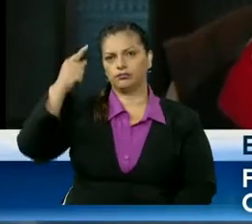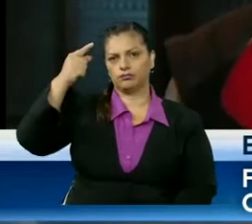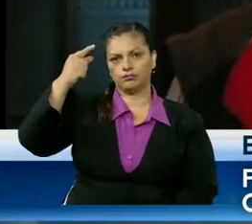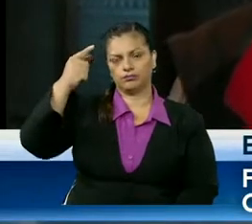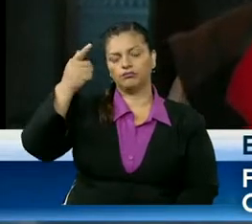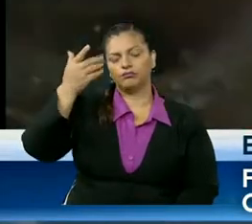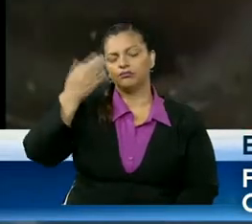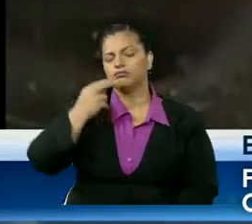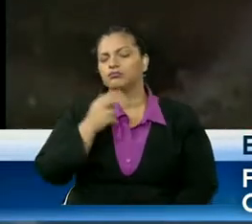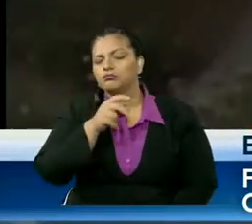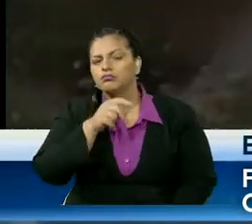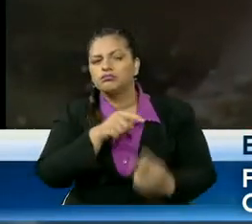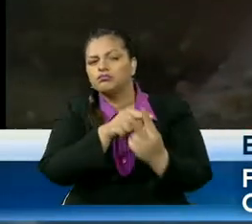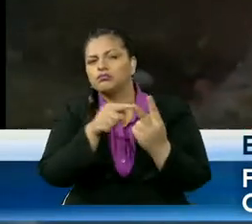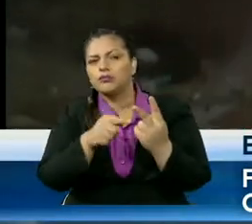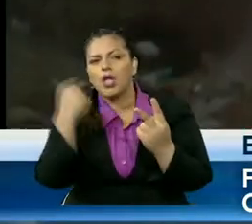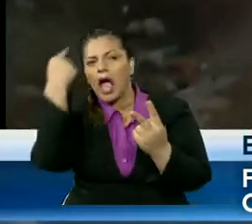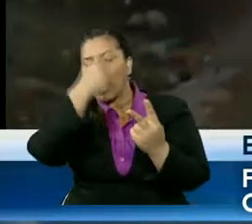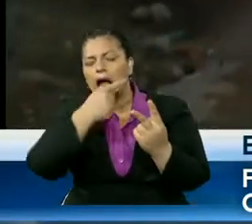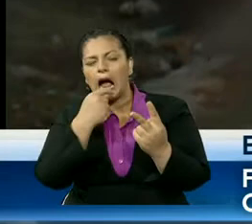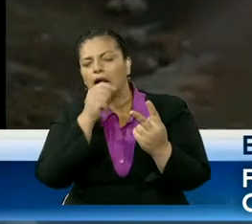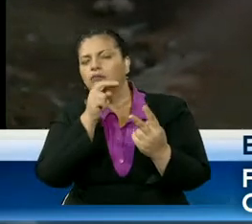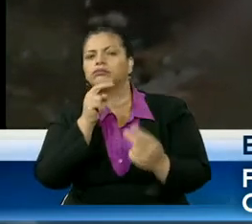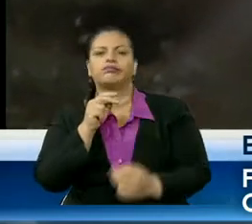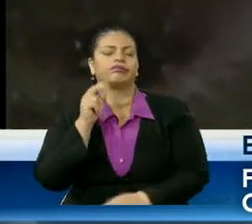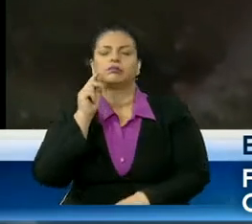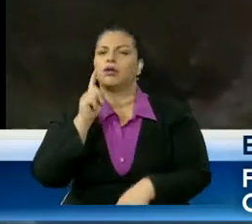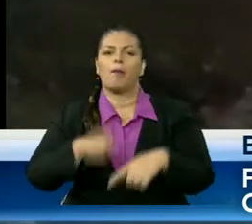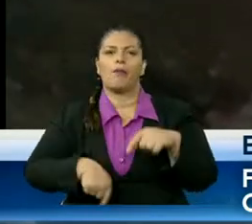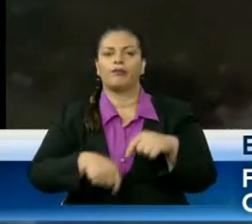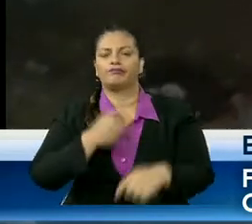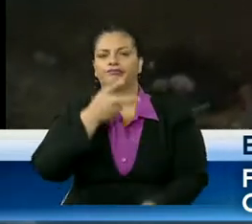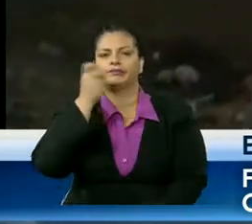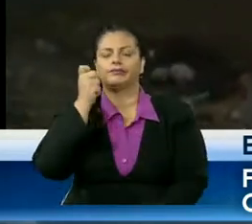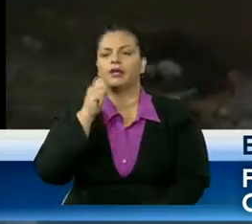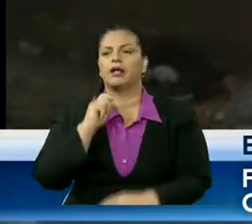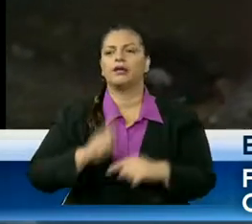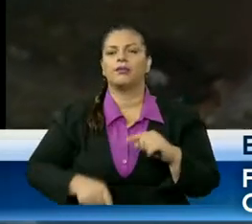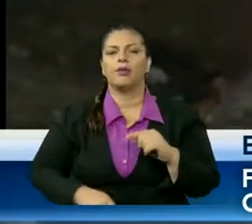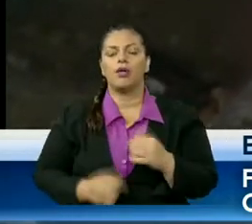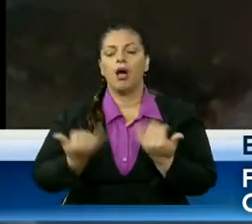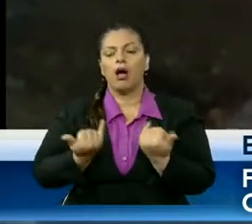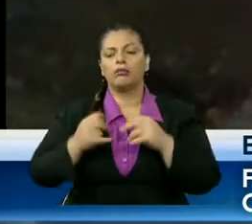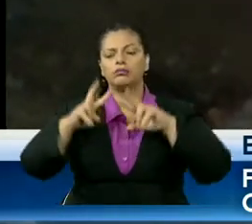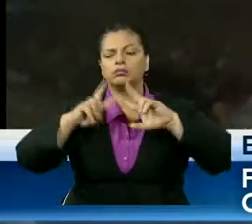su rostro. Lo que también se investiga es cuál era la situación del